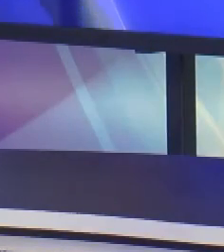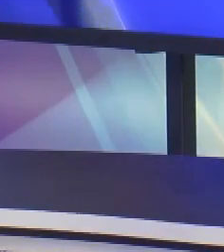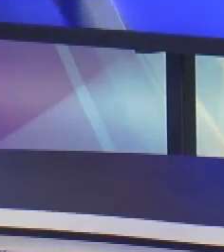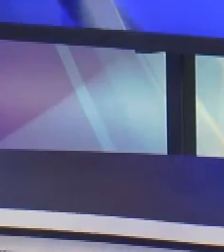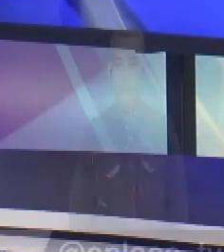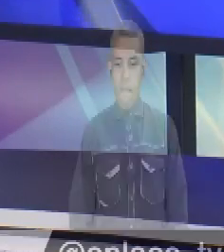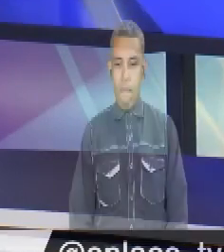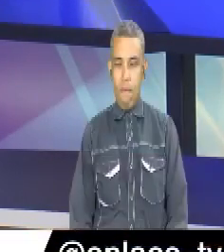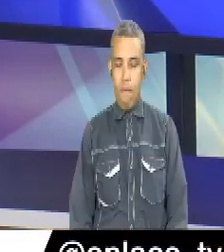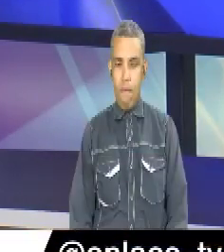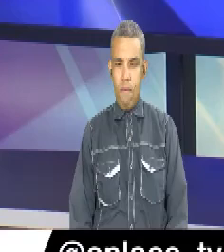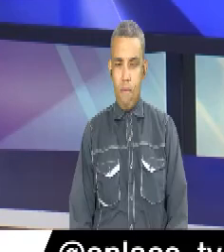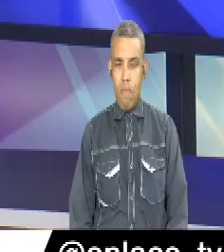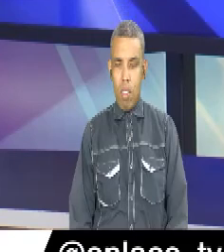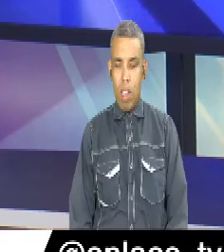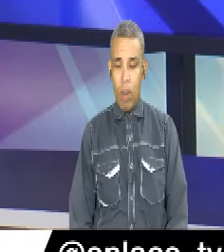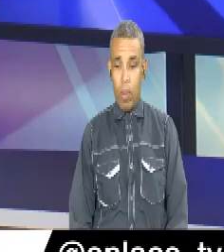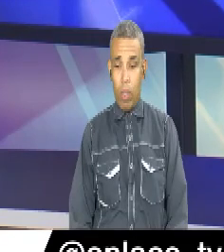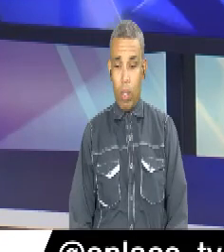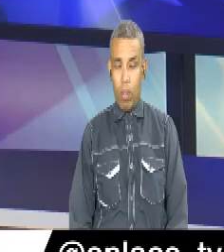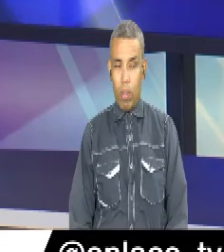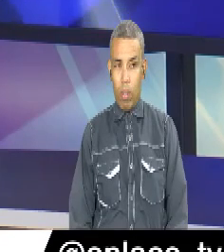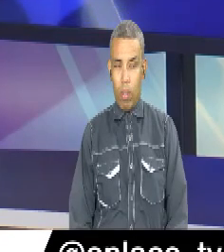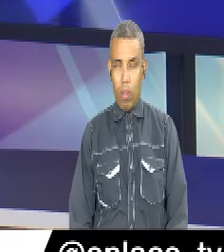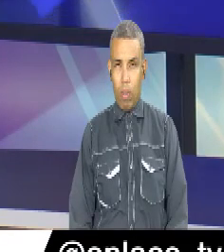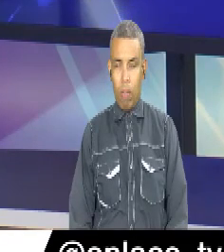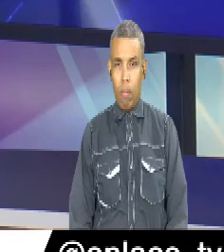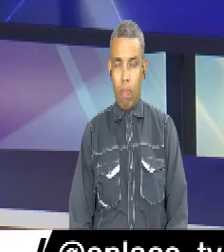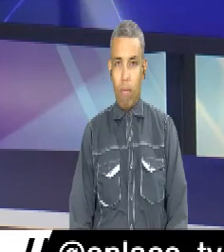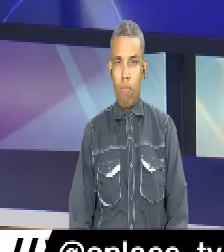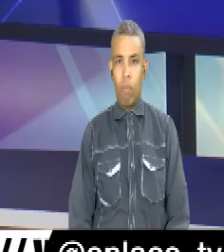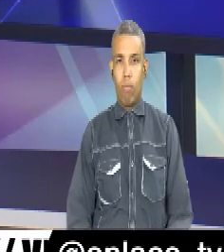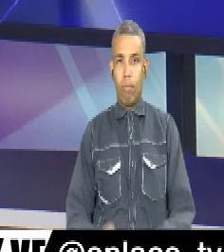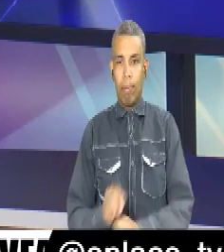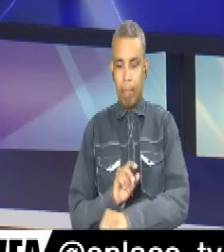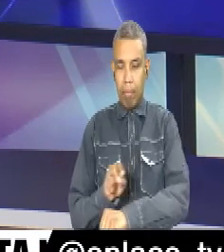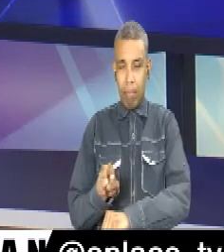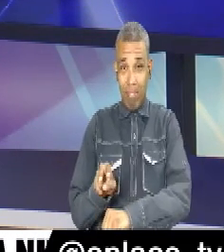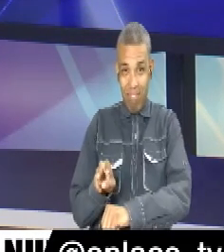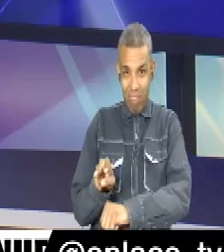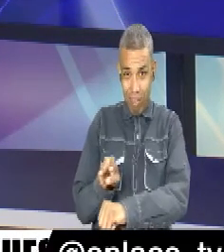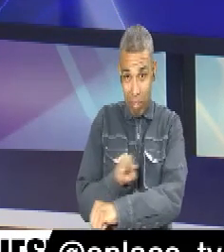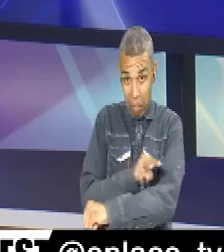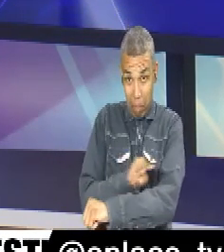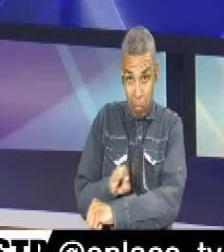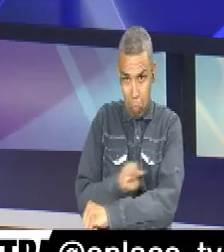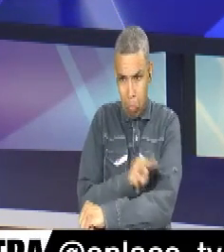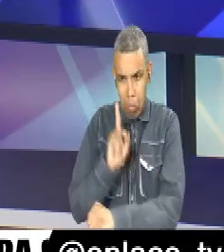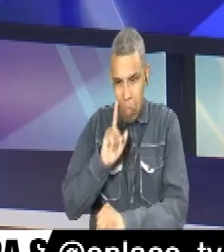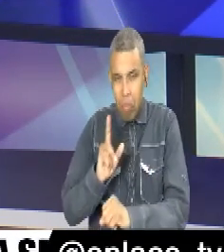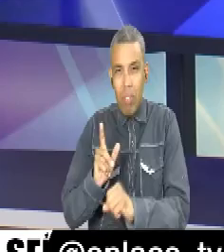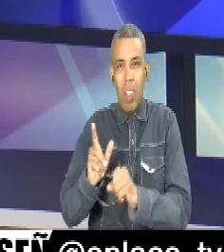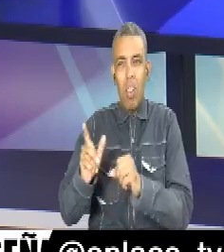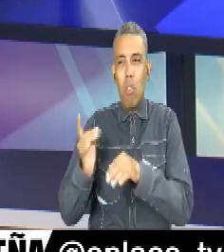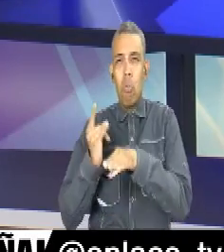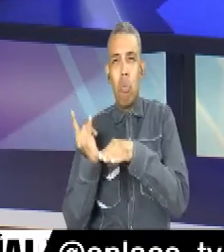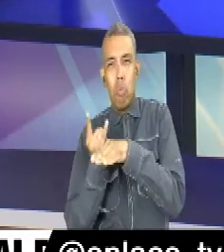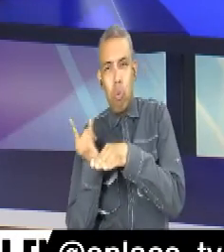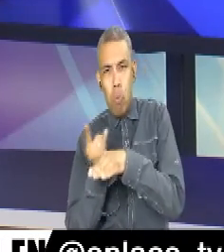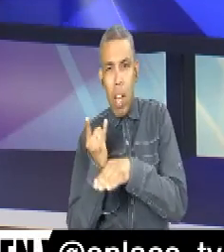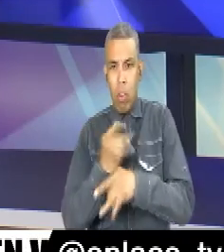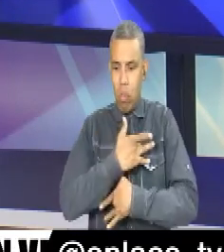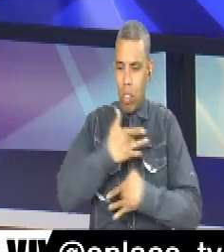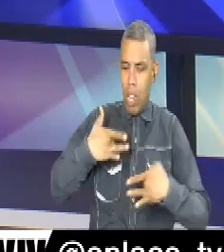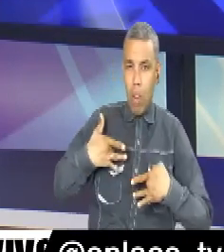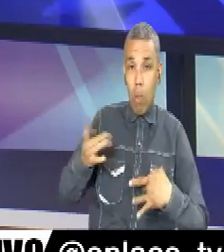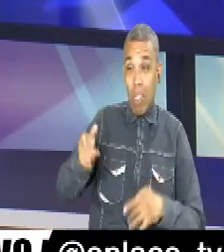Continuamos con más información en Enlace Noticias. La Personería Municipal continúa trabajando para hacer acompañamiento a usuario de salud que requiere